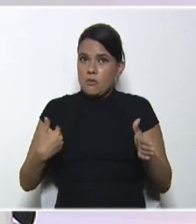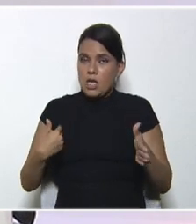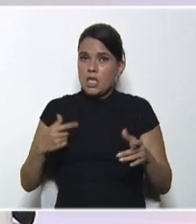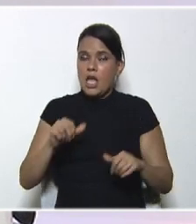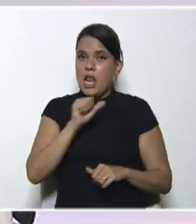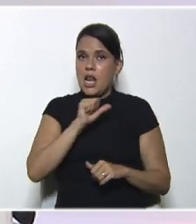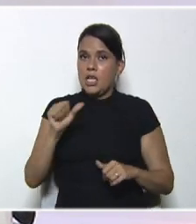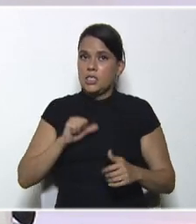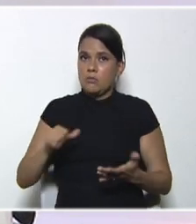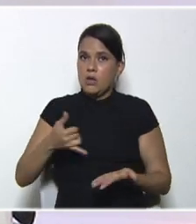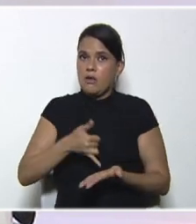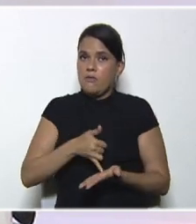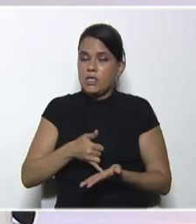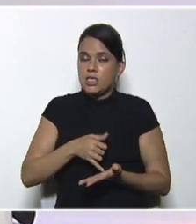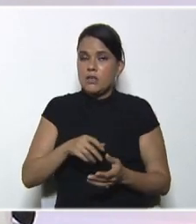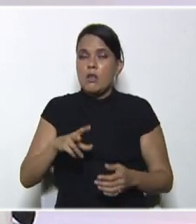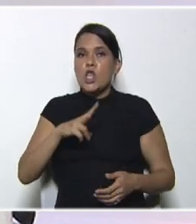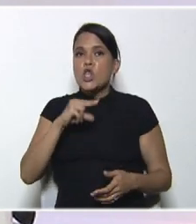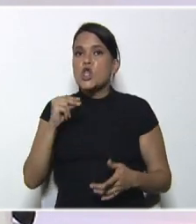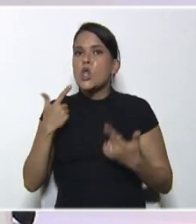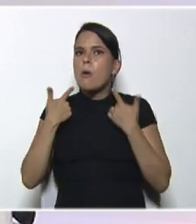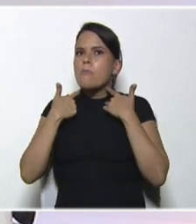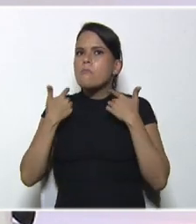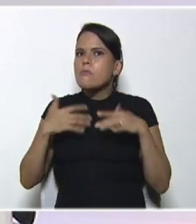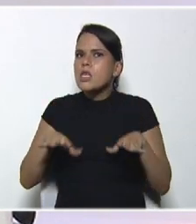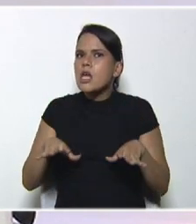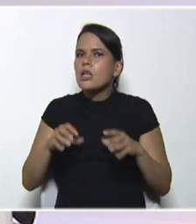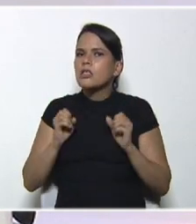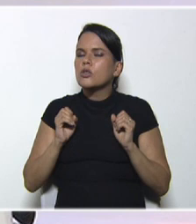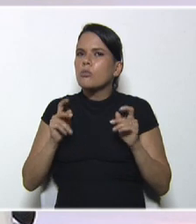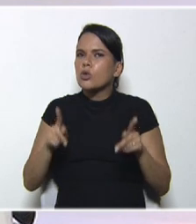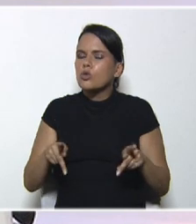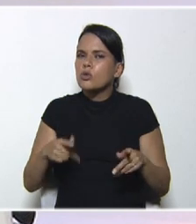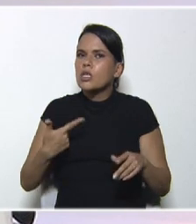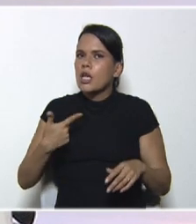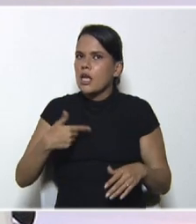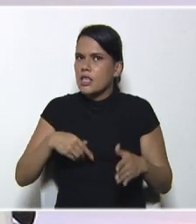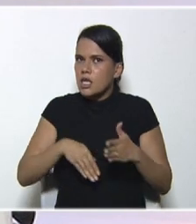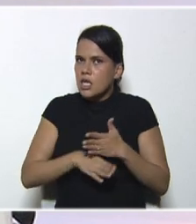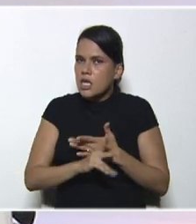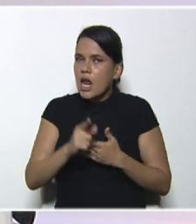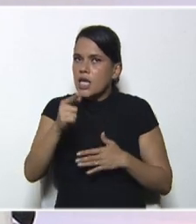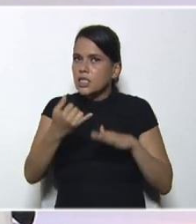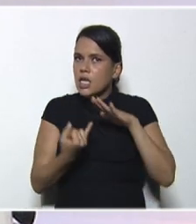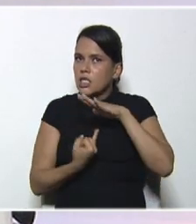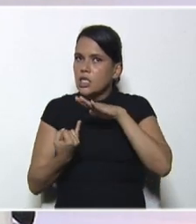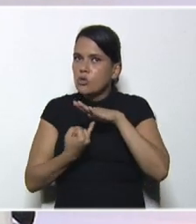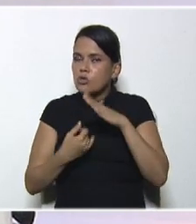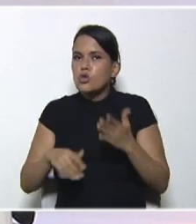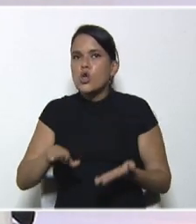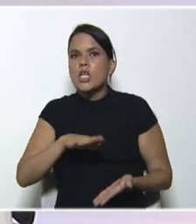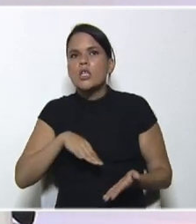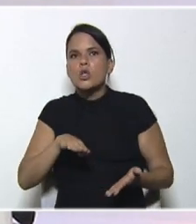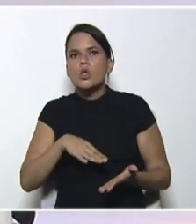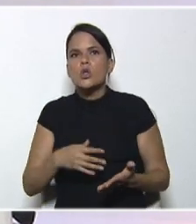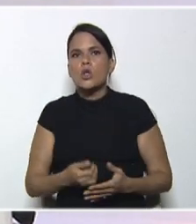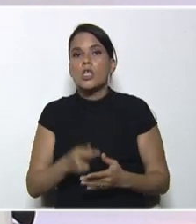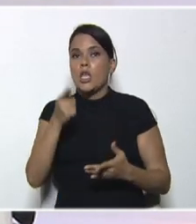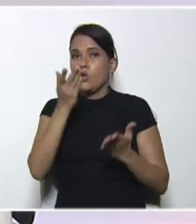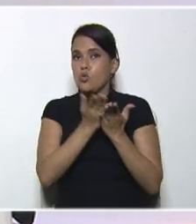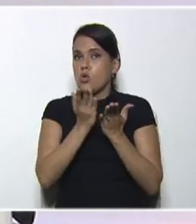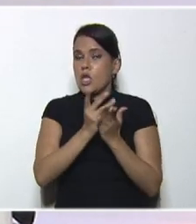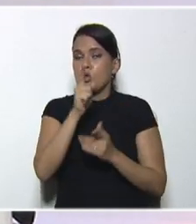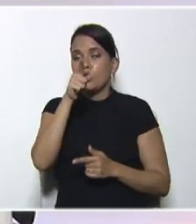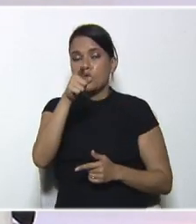flexible. No pierda esa oportunidad de pasar, no les cuesta nada pasar a esas instituciones donde están estudiando